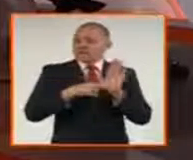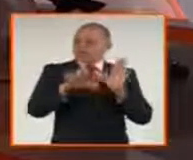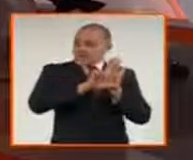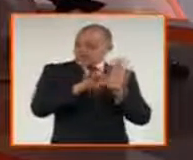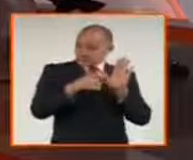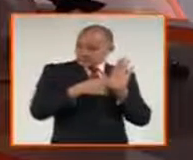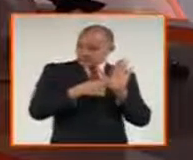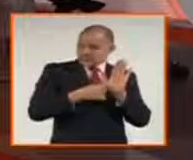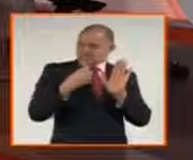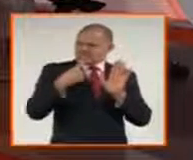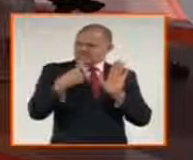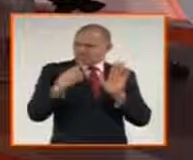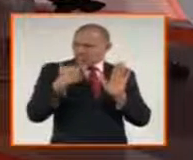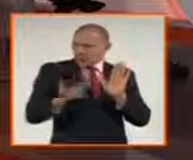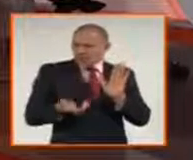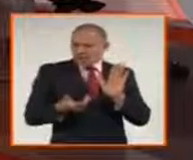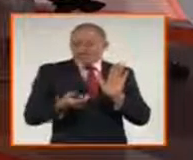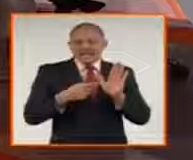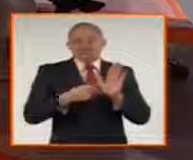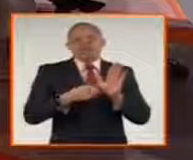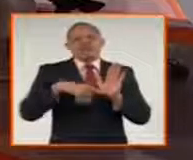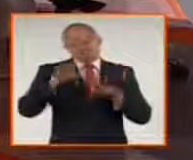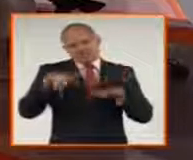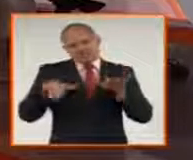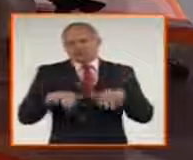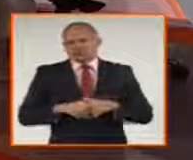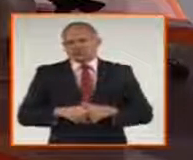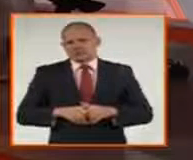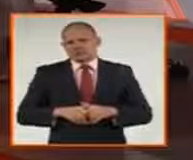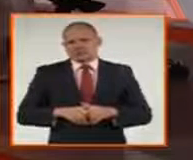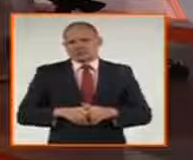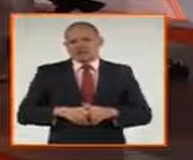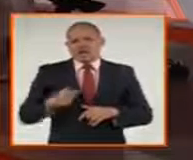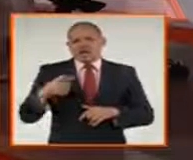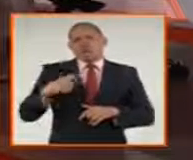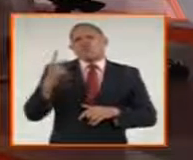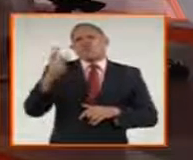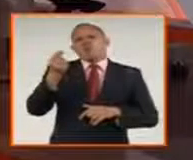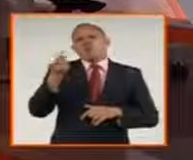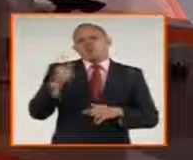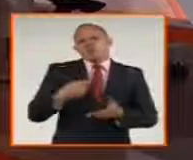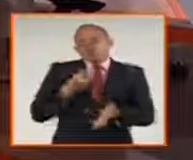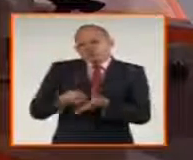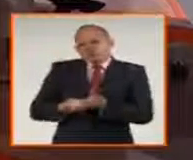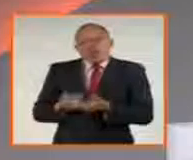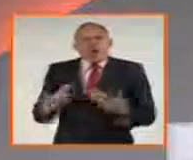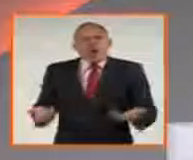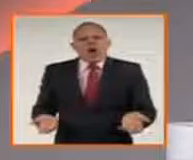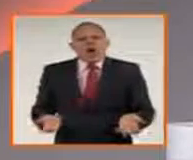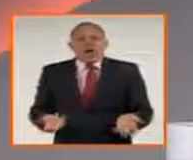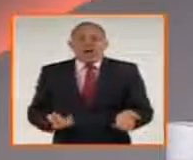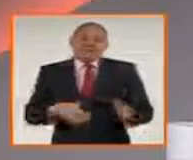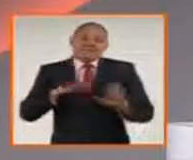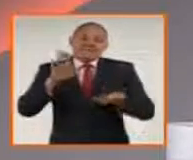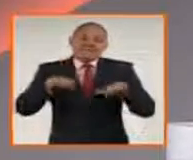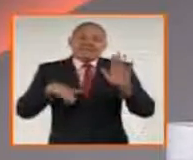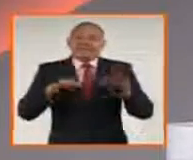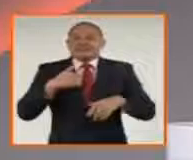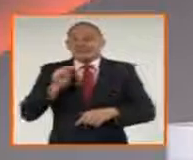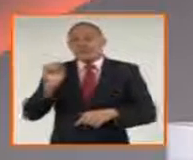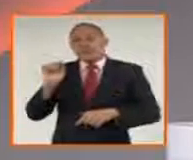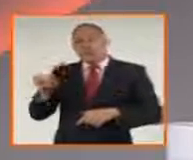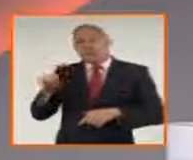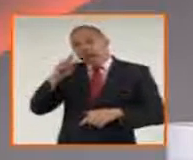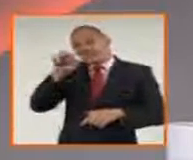es la proporcionalidad. O sea, esa cuantía de la pensión ha de fijarse en correspondencia con las necesidades del alimentista, pero también con